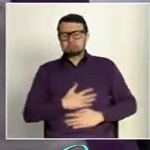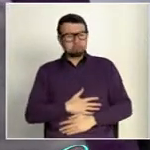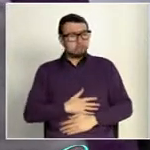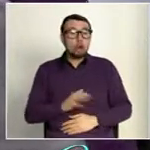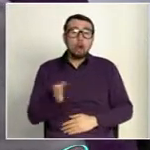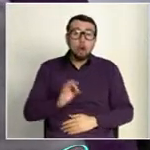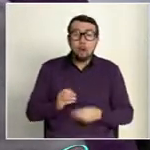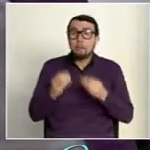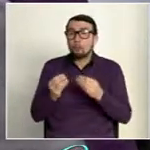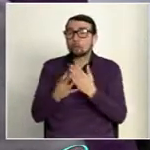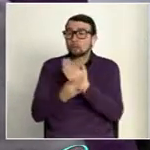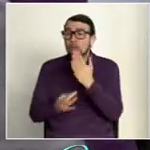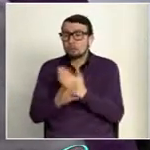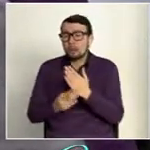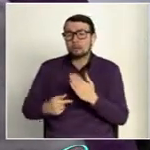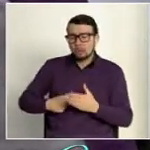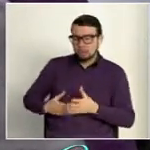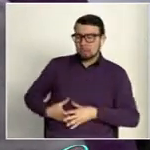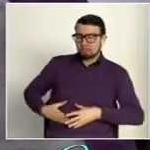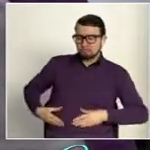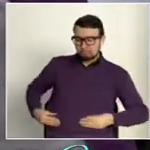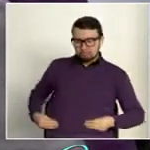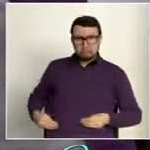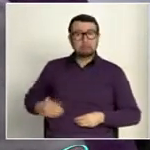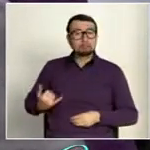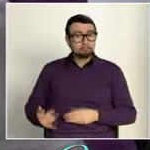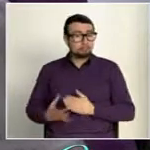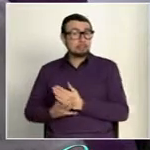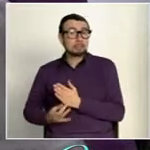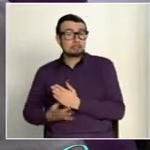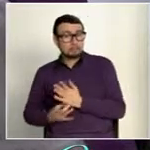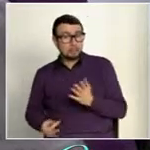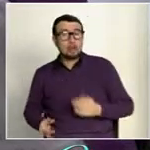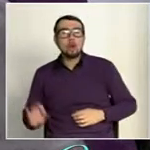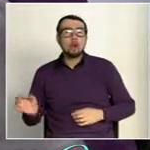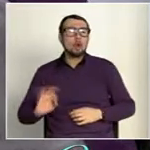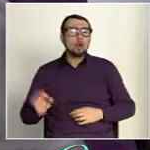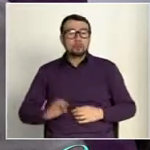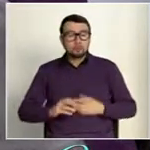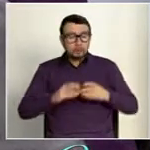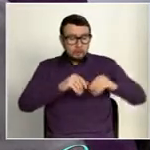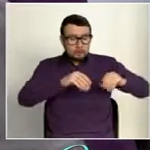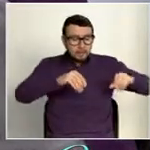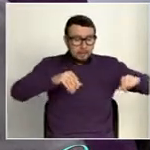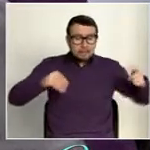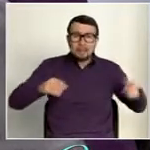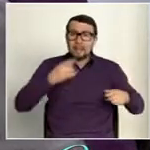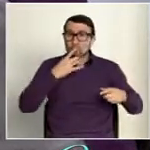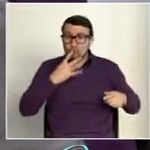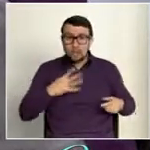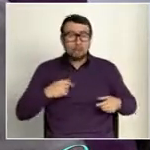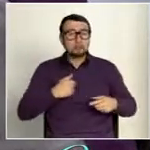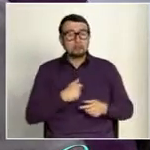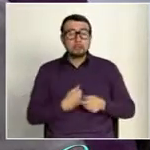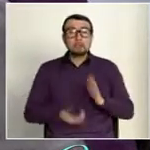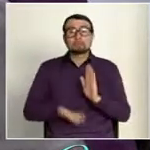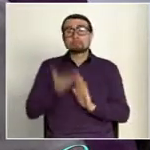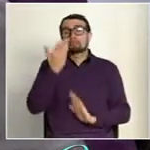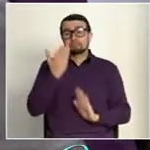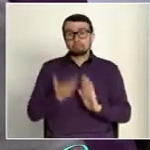exceso en grasas, que tienen hígado graso, que comen mal todas las harinas y azúcares, se les altera el azúcar,